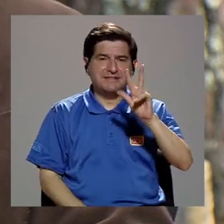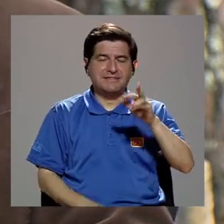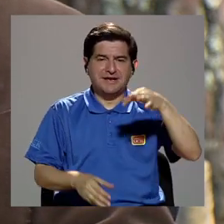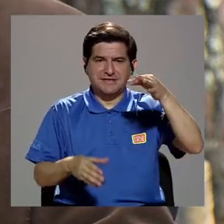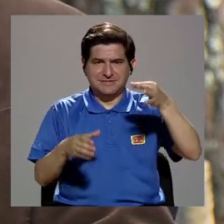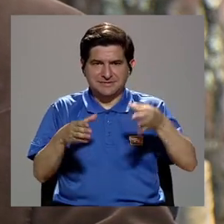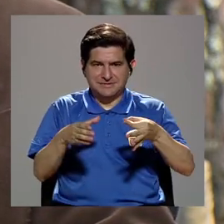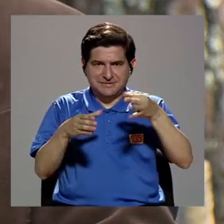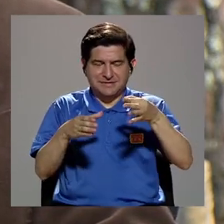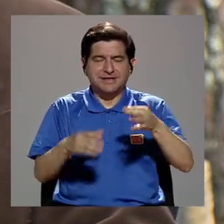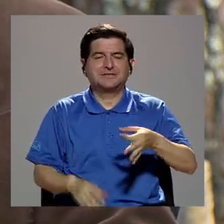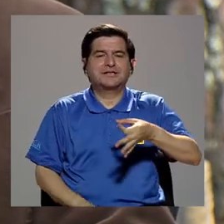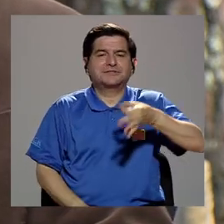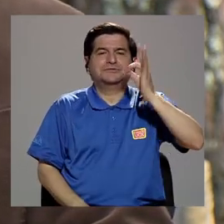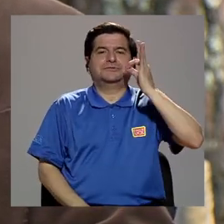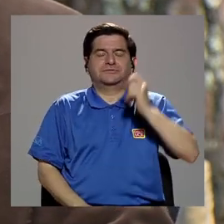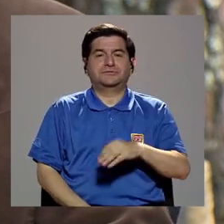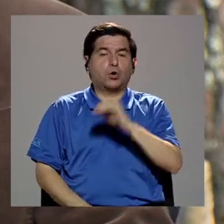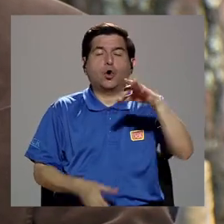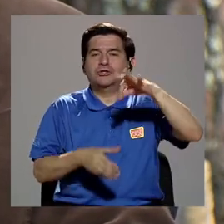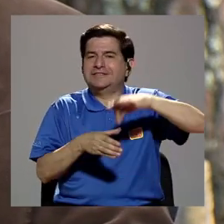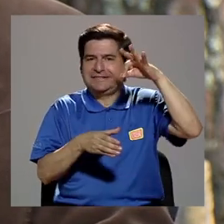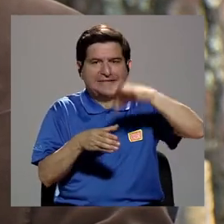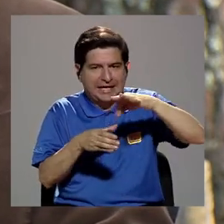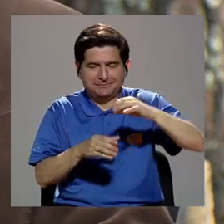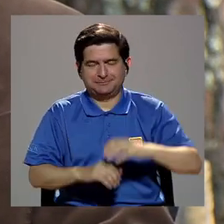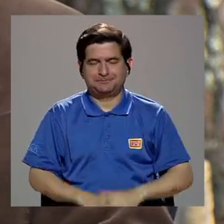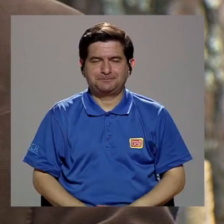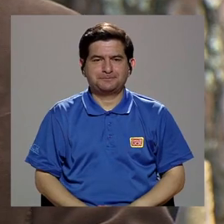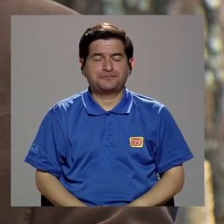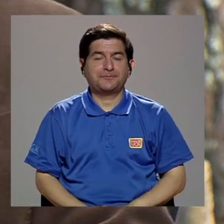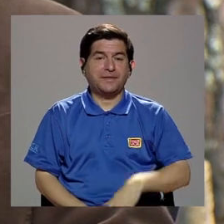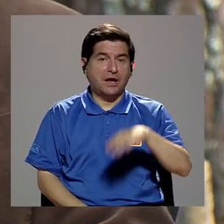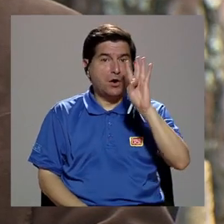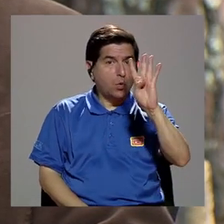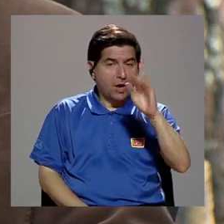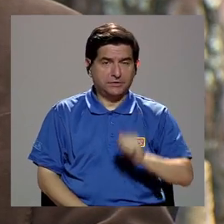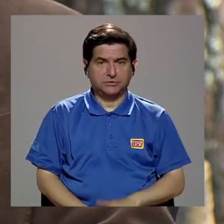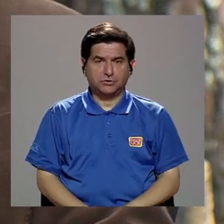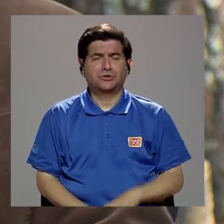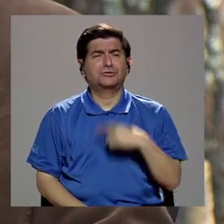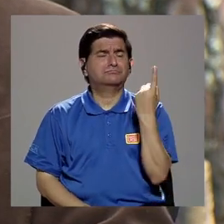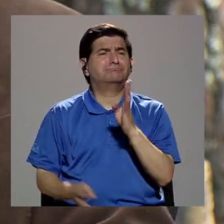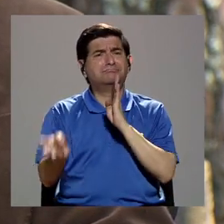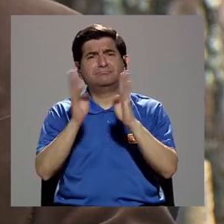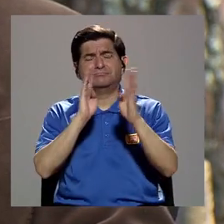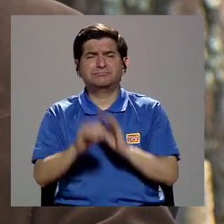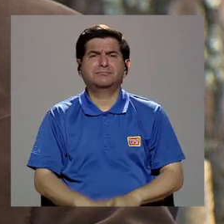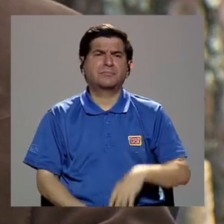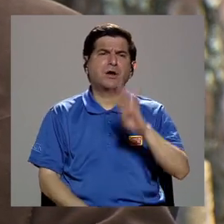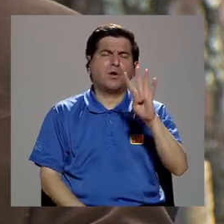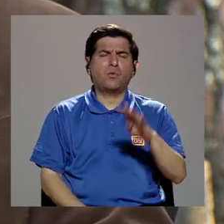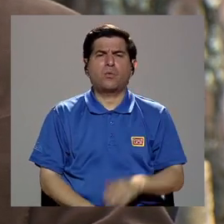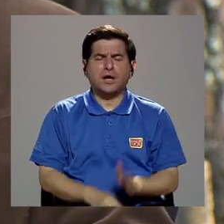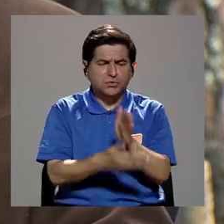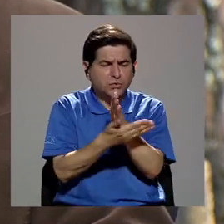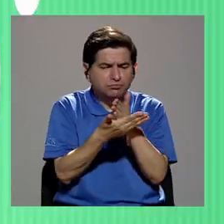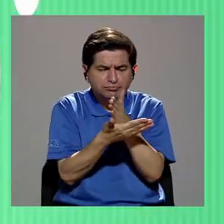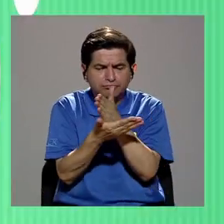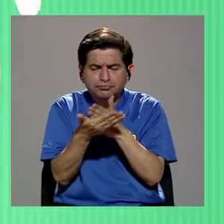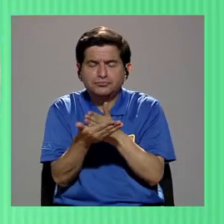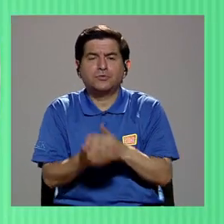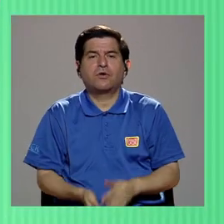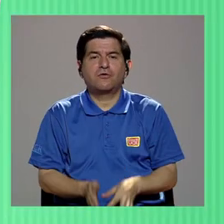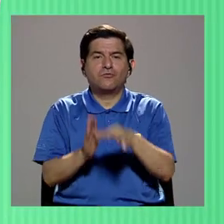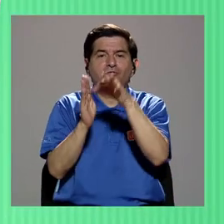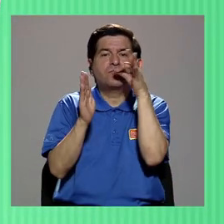café o de té. En el tema 4, nosotros hablamos siempre de 4 porciones de frutas